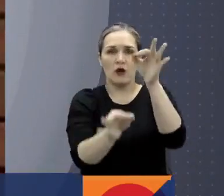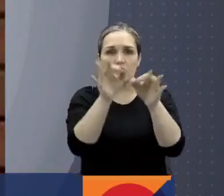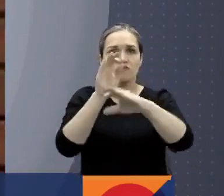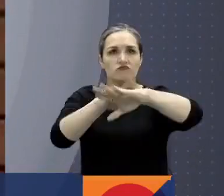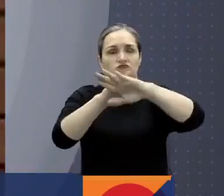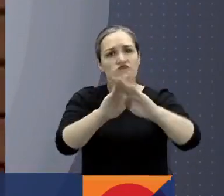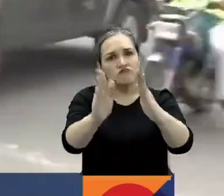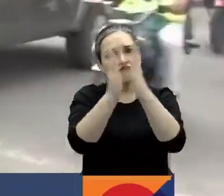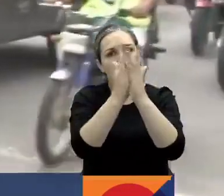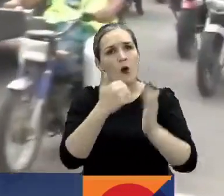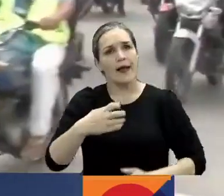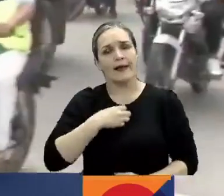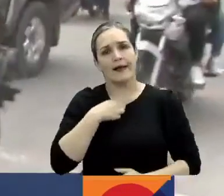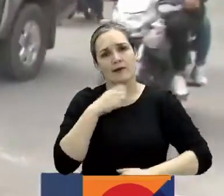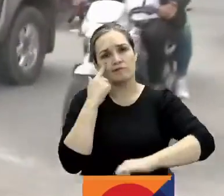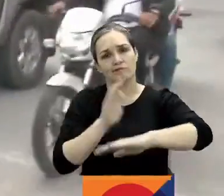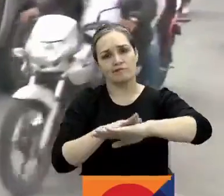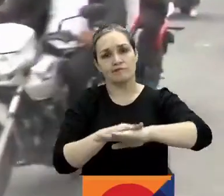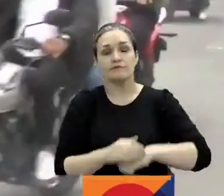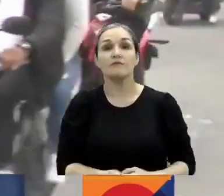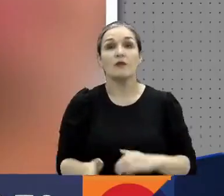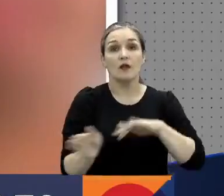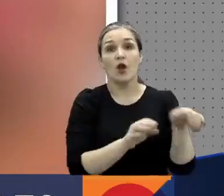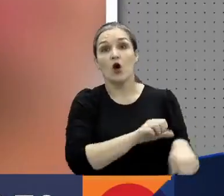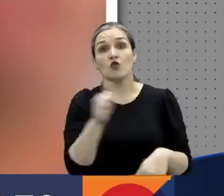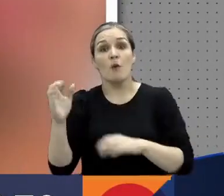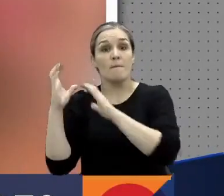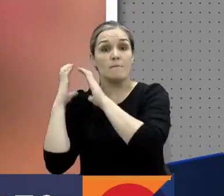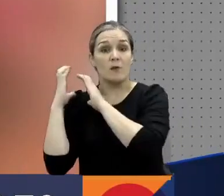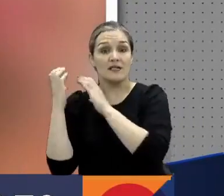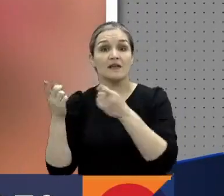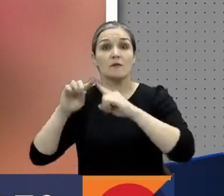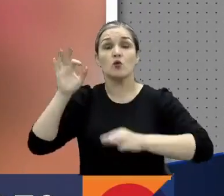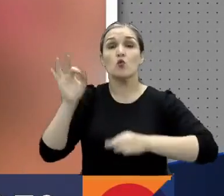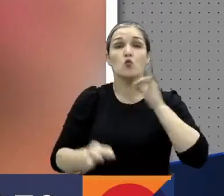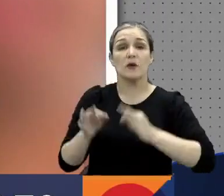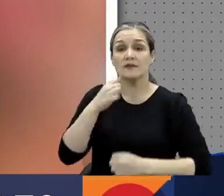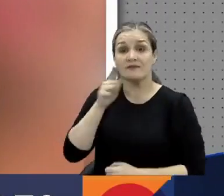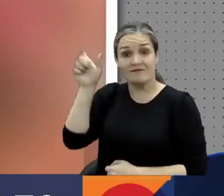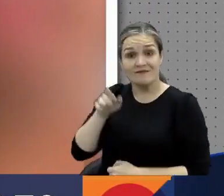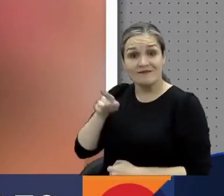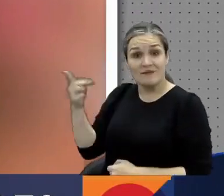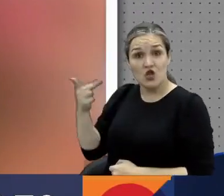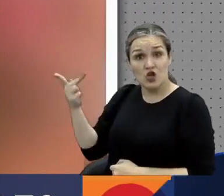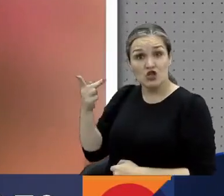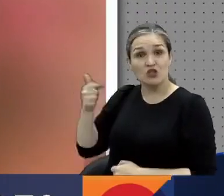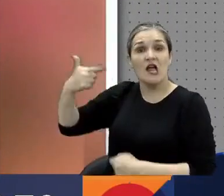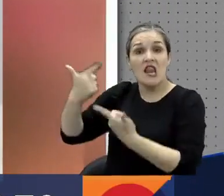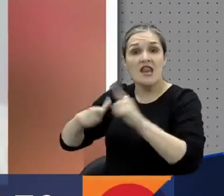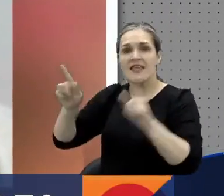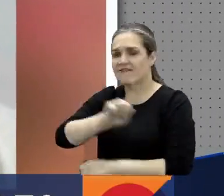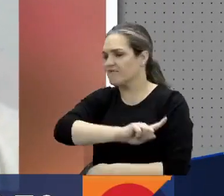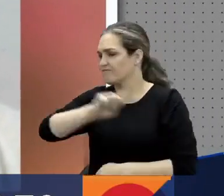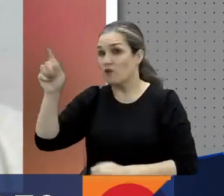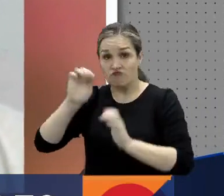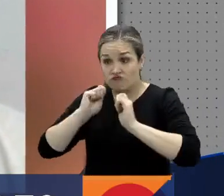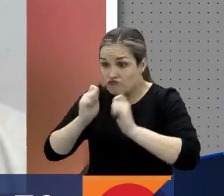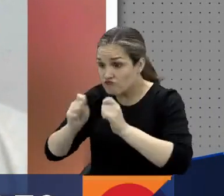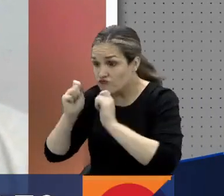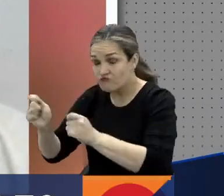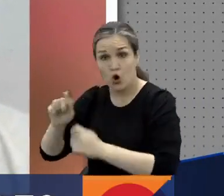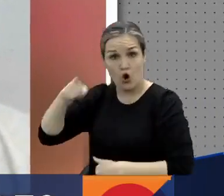de plantear una queja. Por otro lado, en Popayán un juez negó la libertad de Álvaro Andrés Duque y Bremen Inestrosa, designados como voceros de